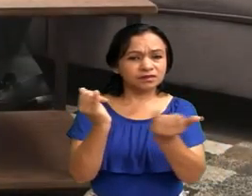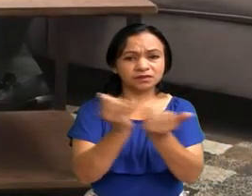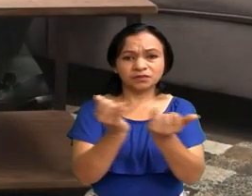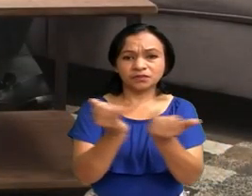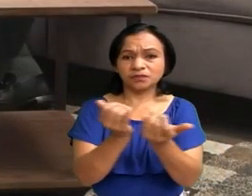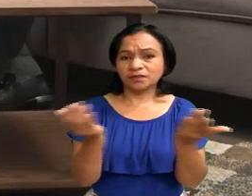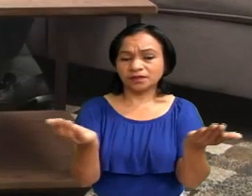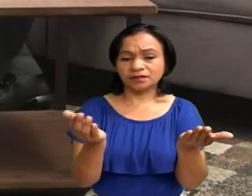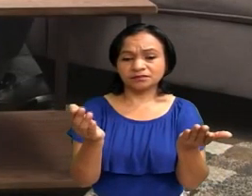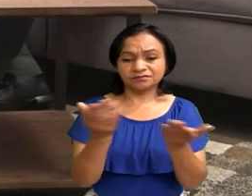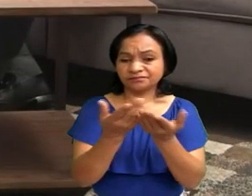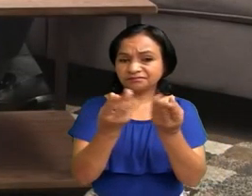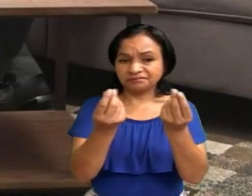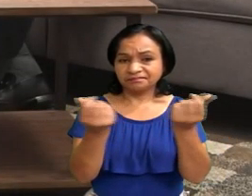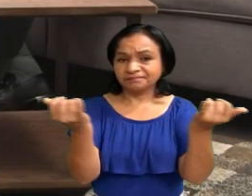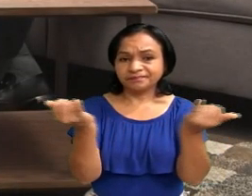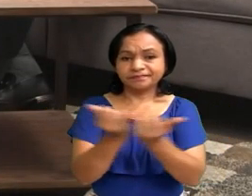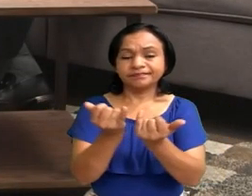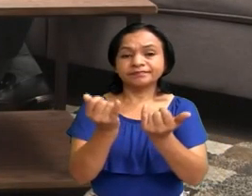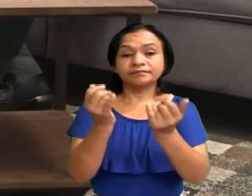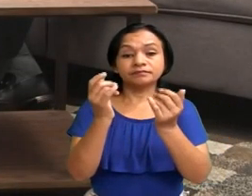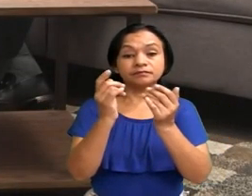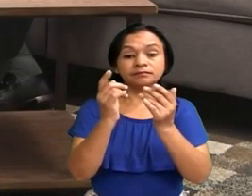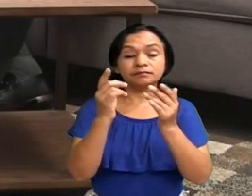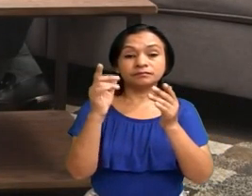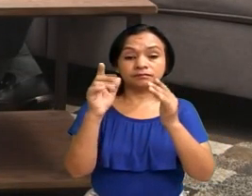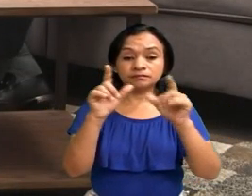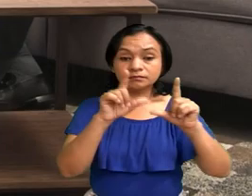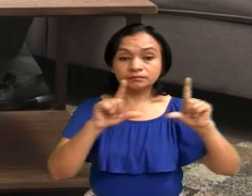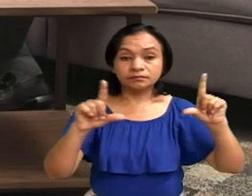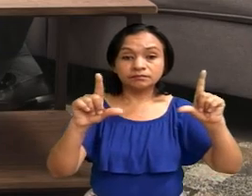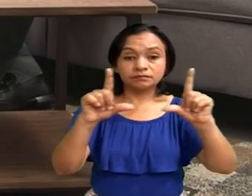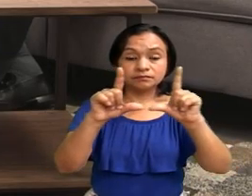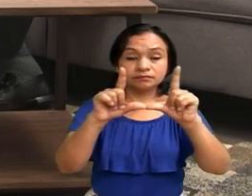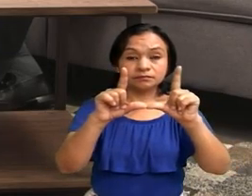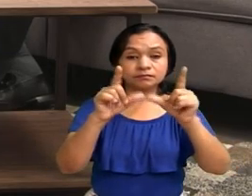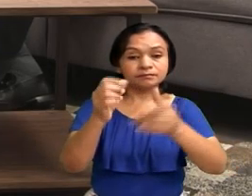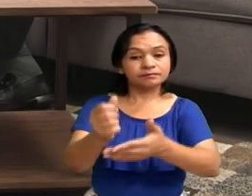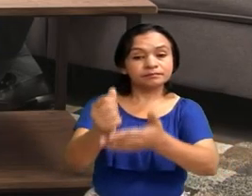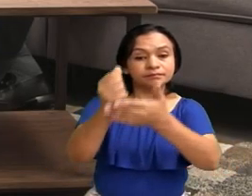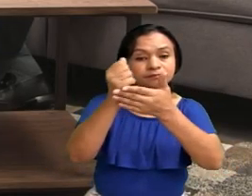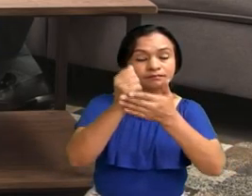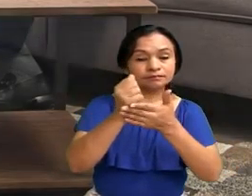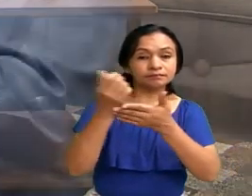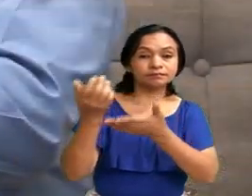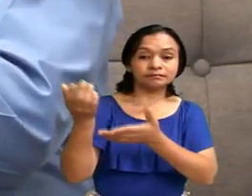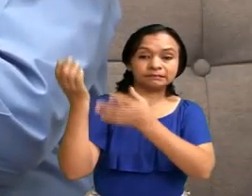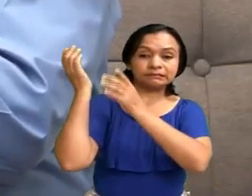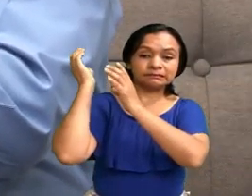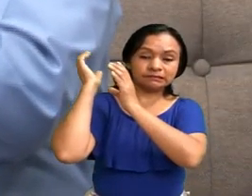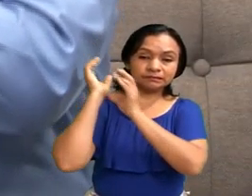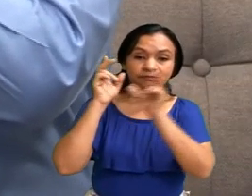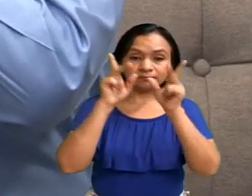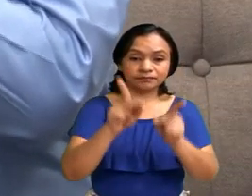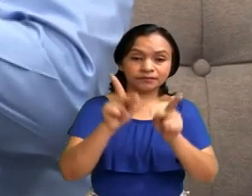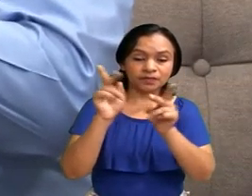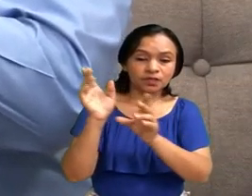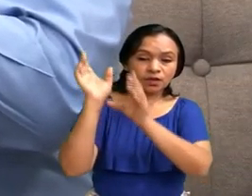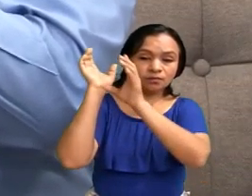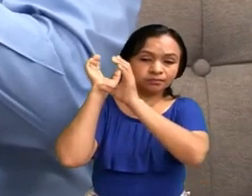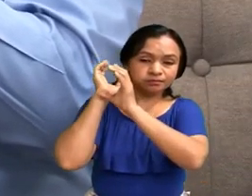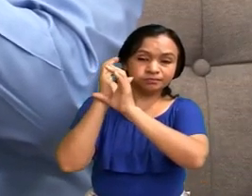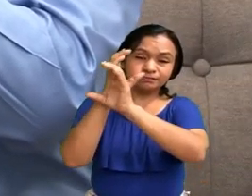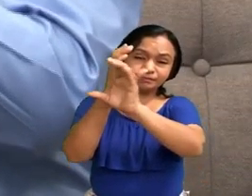comporta el terreno? Entonces, hay comunidades donde nos han ayudado a transportar en hombro, con el personal, los